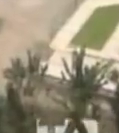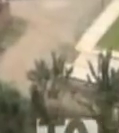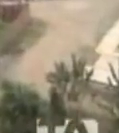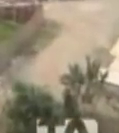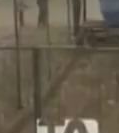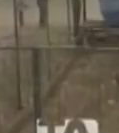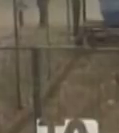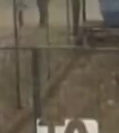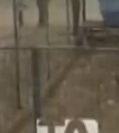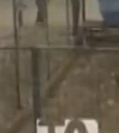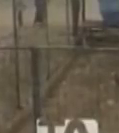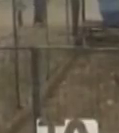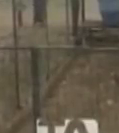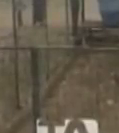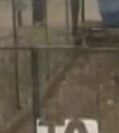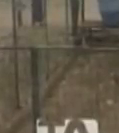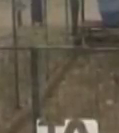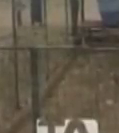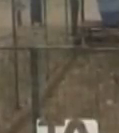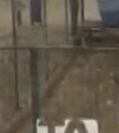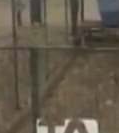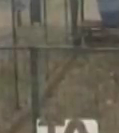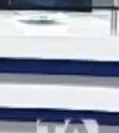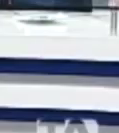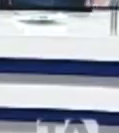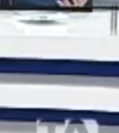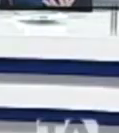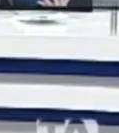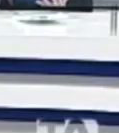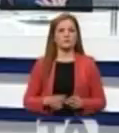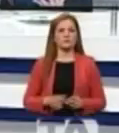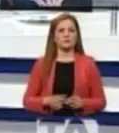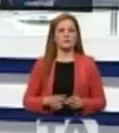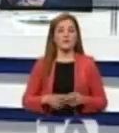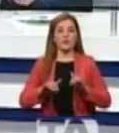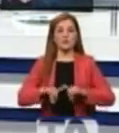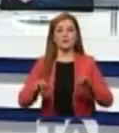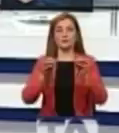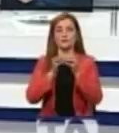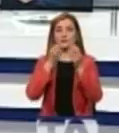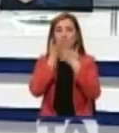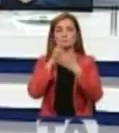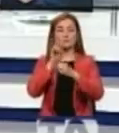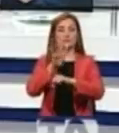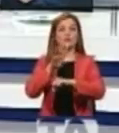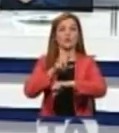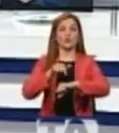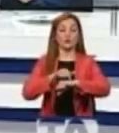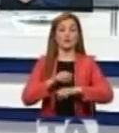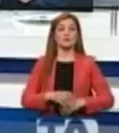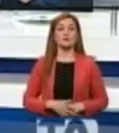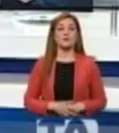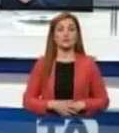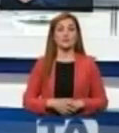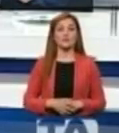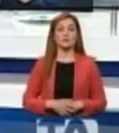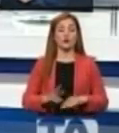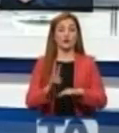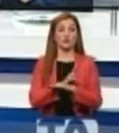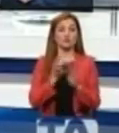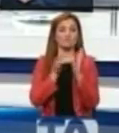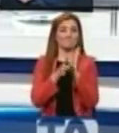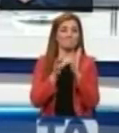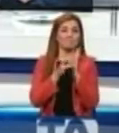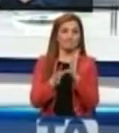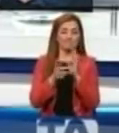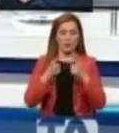de Esmeraldas, Carlos Chamorro, 24 horas. Seguimos informando en 24 horas. Pronto el uso de plásticos